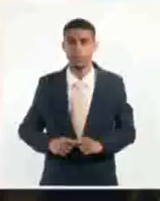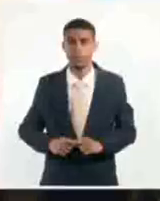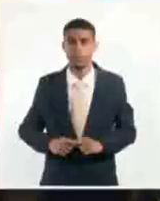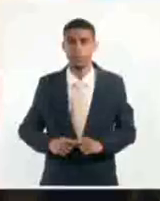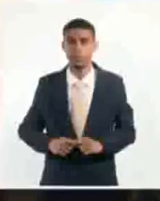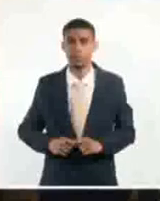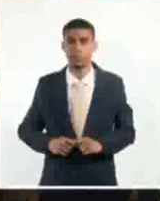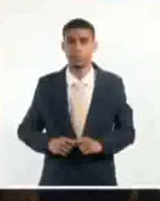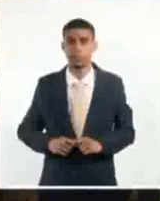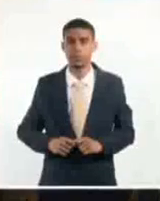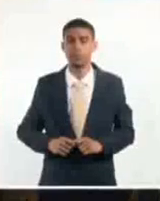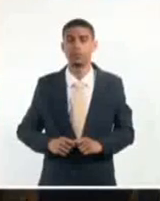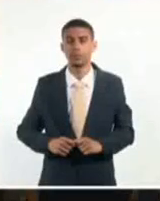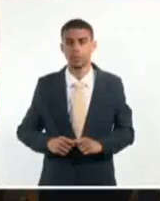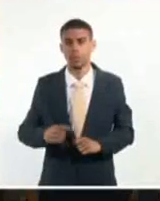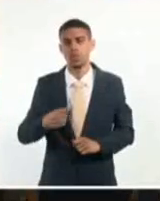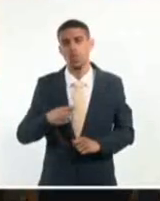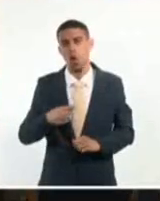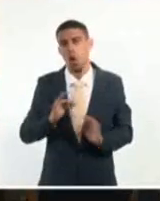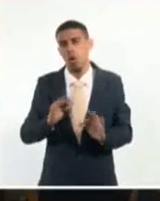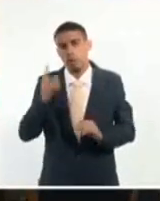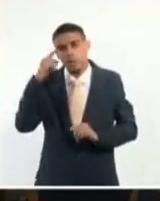Yo creo que es un acto cívico,